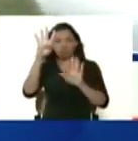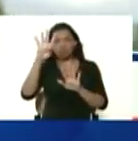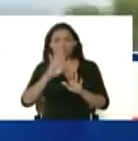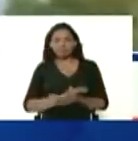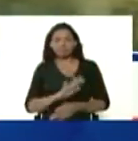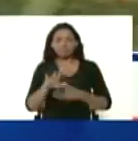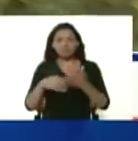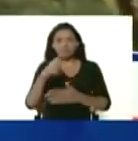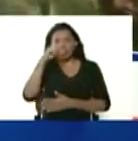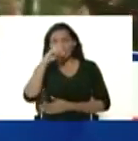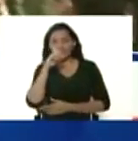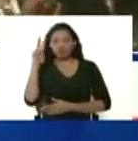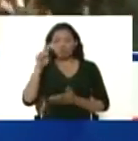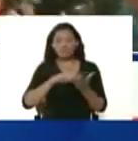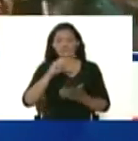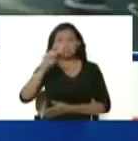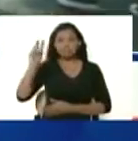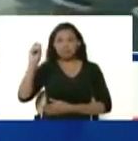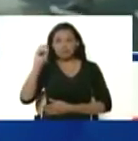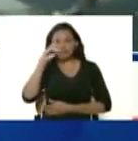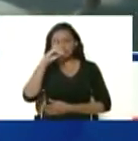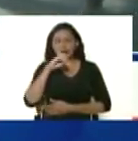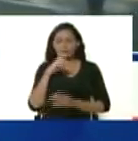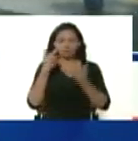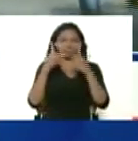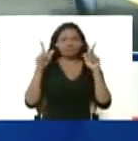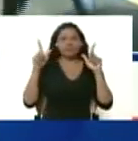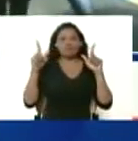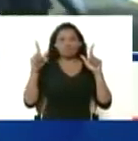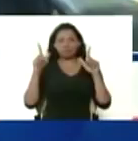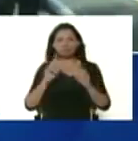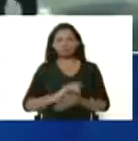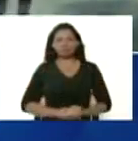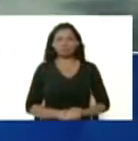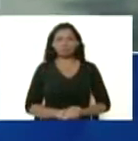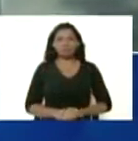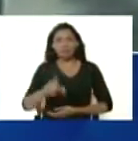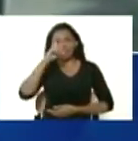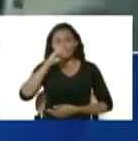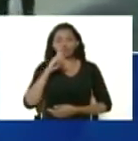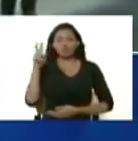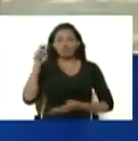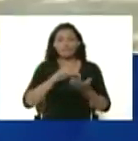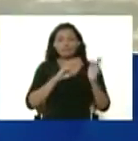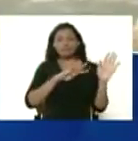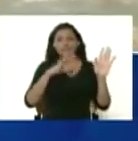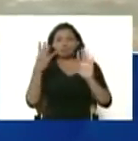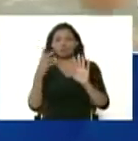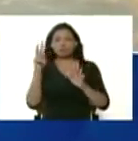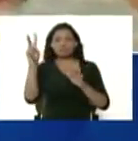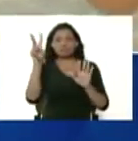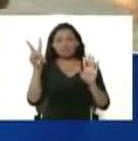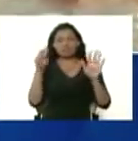2019 y el año 2020. El año 2019 se movilizaron